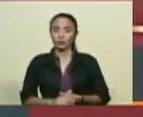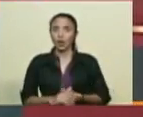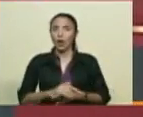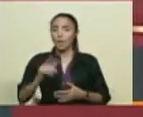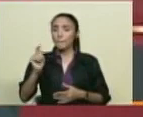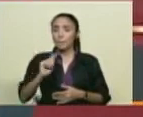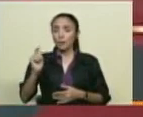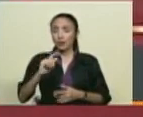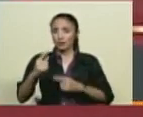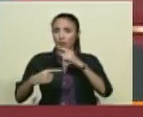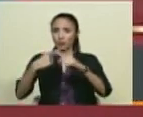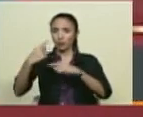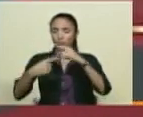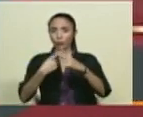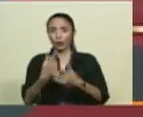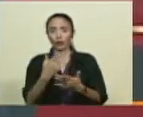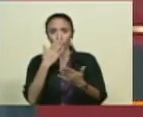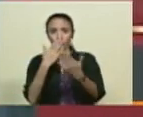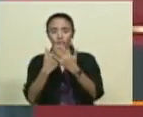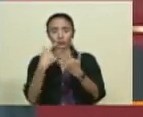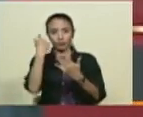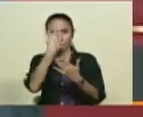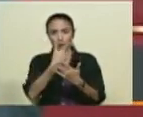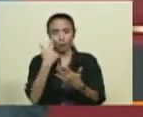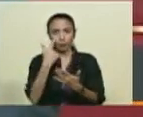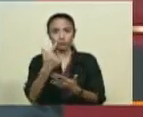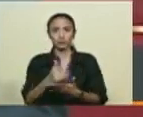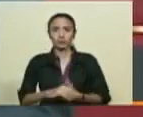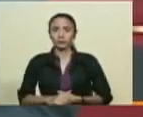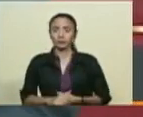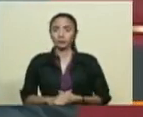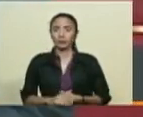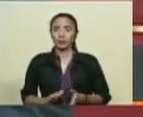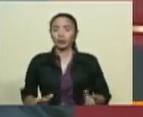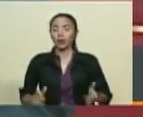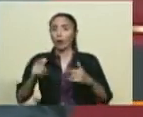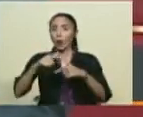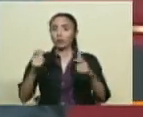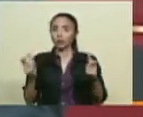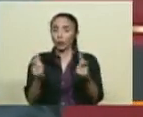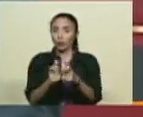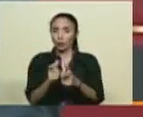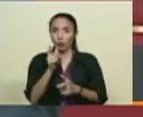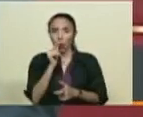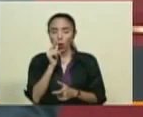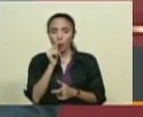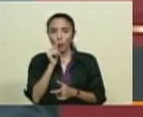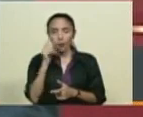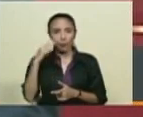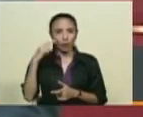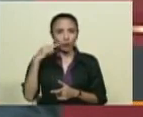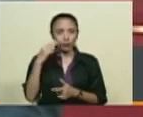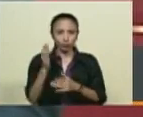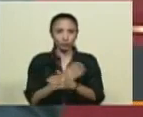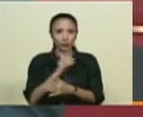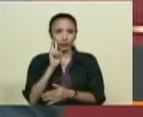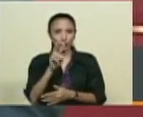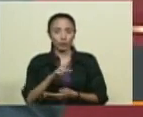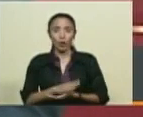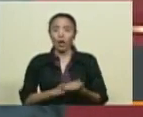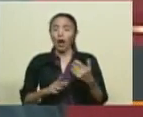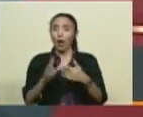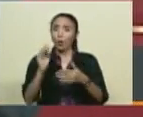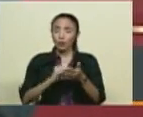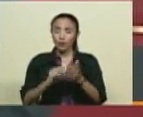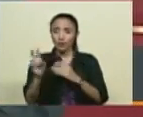los próximos años. Y ustedes verán que las palabras que estoy diciendo hoy, saliendo de esta reunión con el secretario general de la OPEC, se van a cumplir. A Venezuela no la